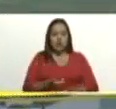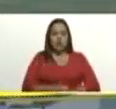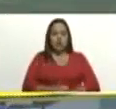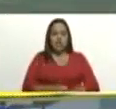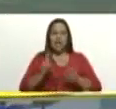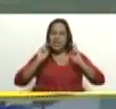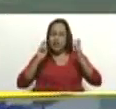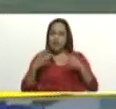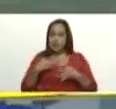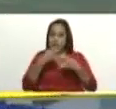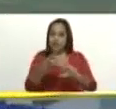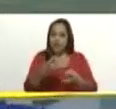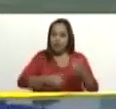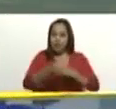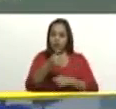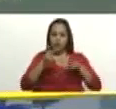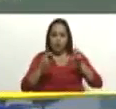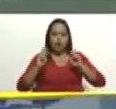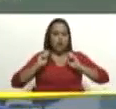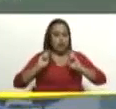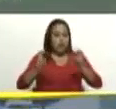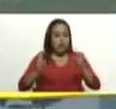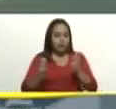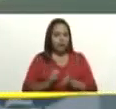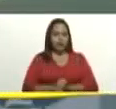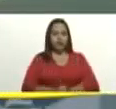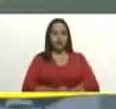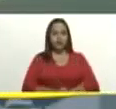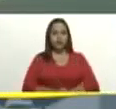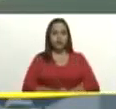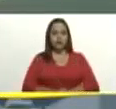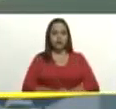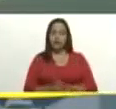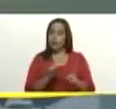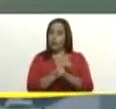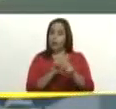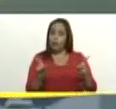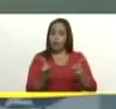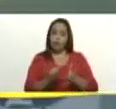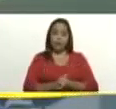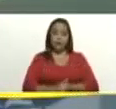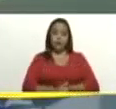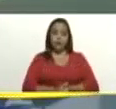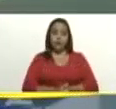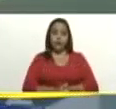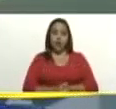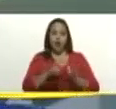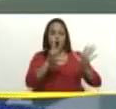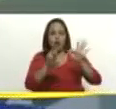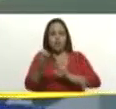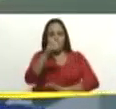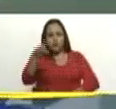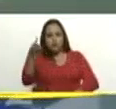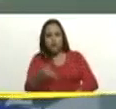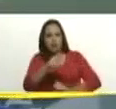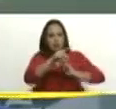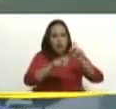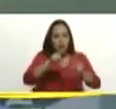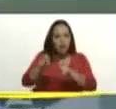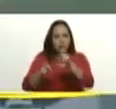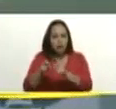eran los temas de actualidad. ¿Ah? No. El 80% de las preguntas,